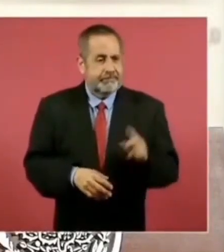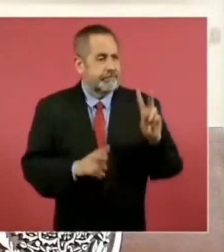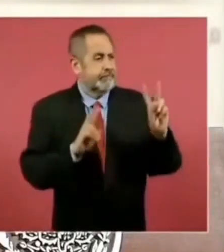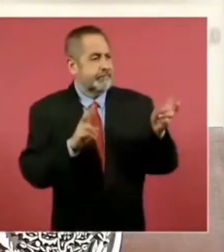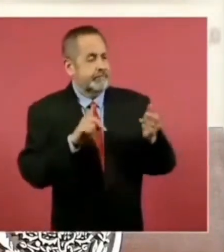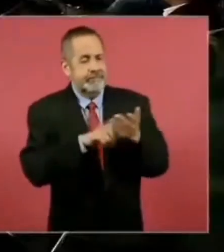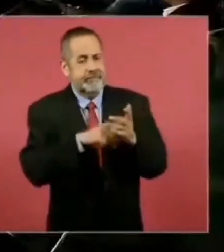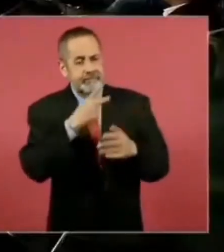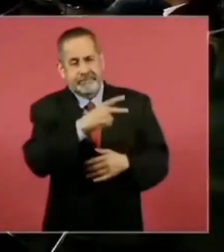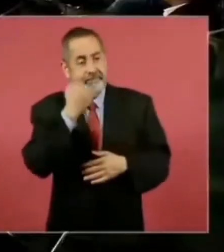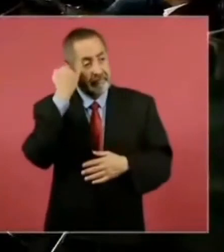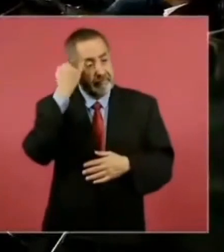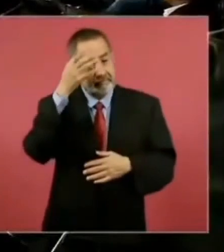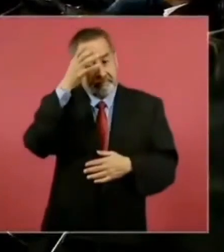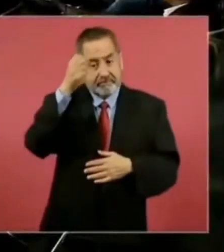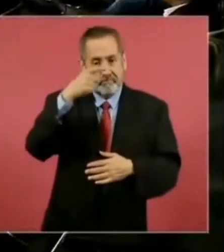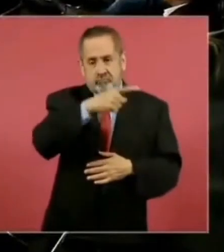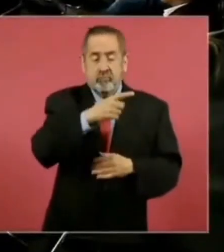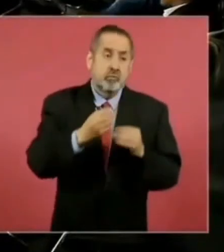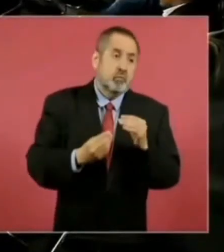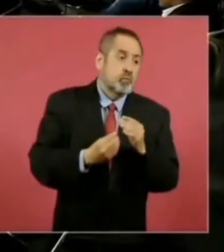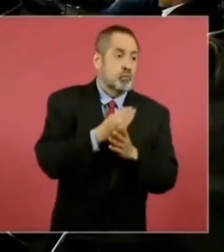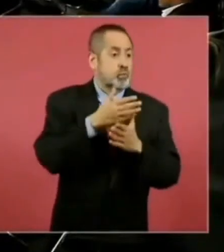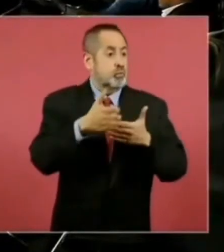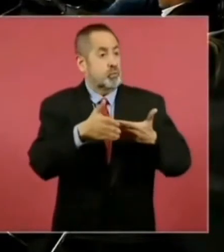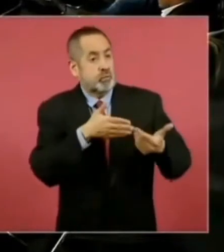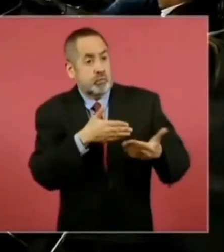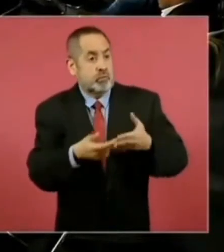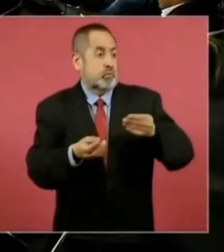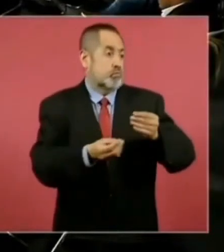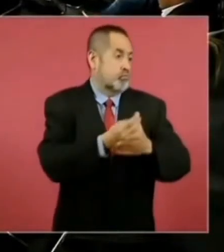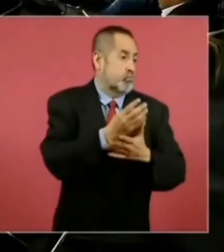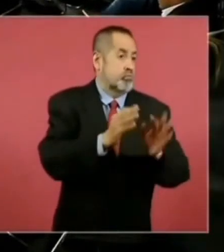concepción de la civilización y de la modernidad,